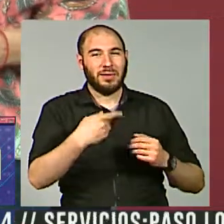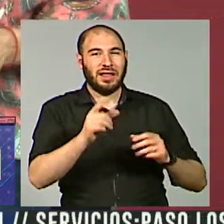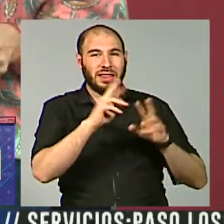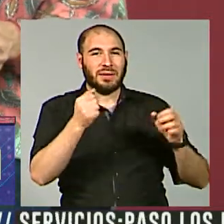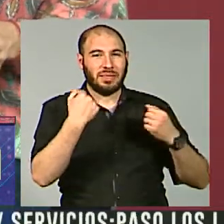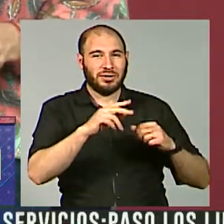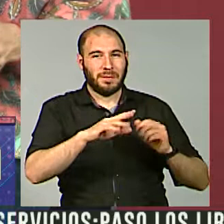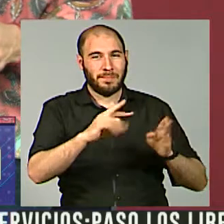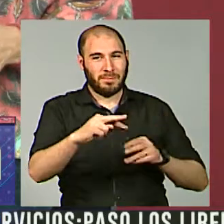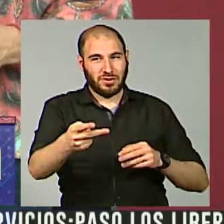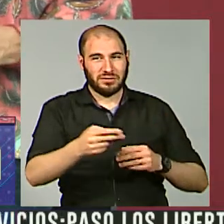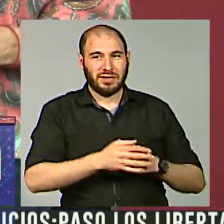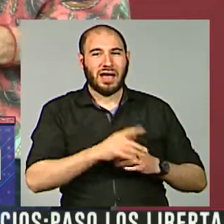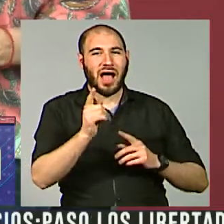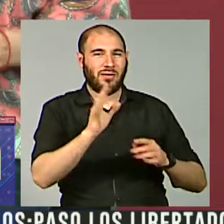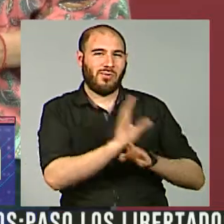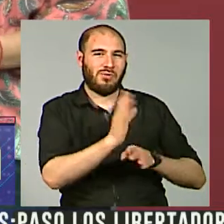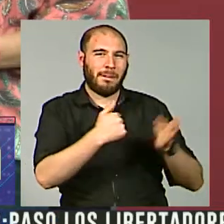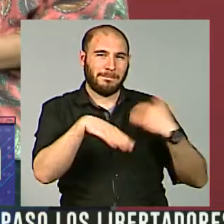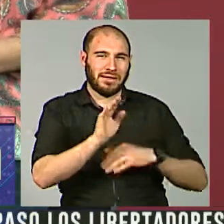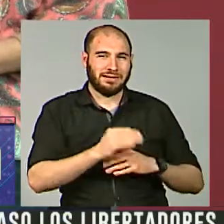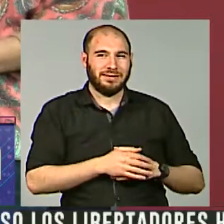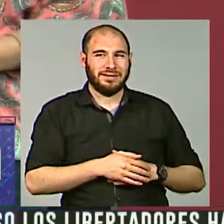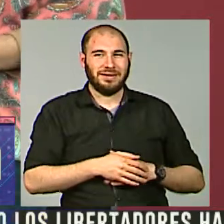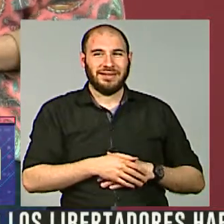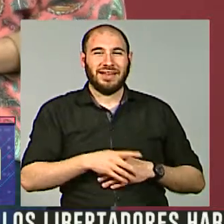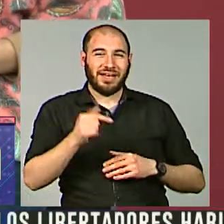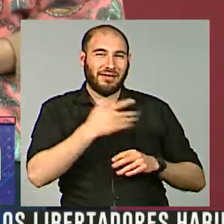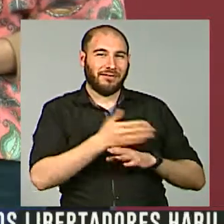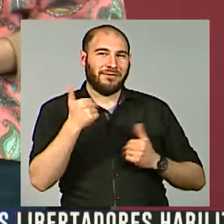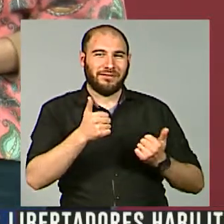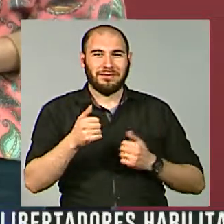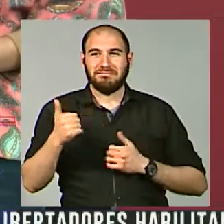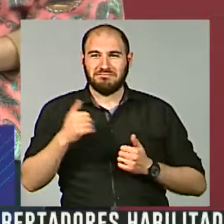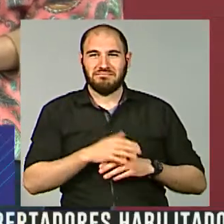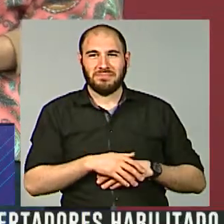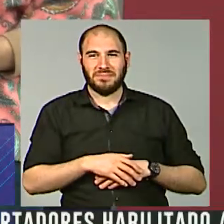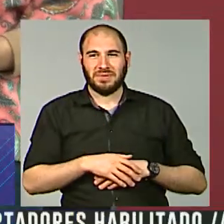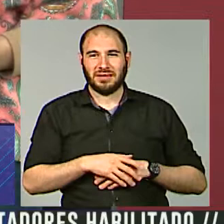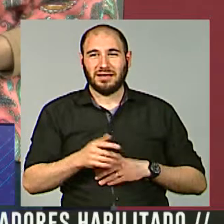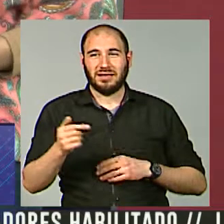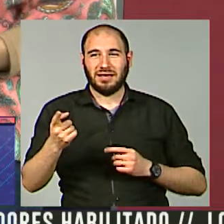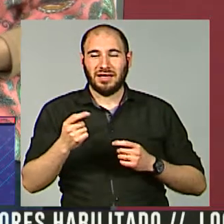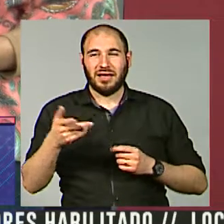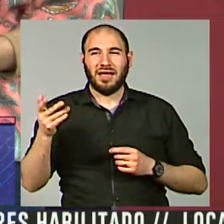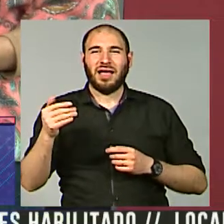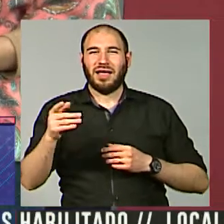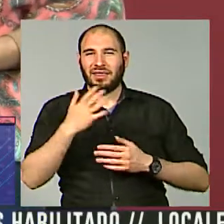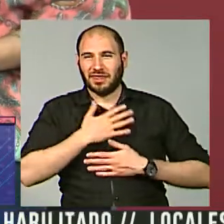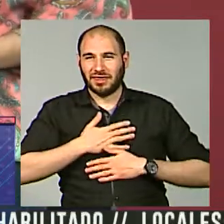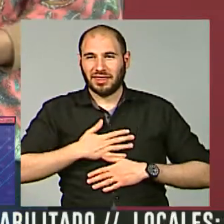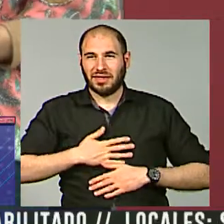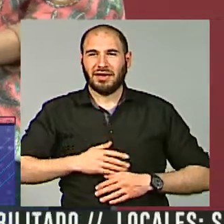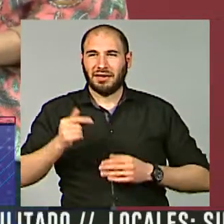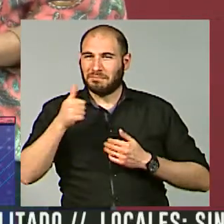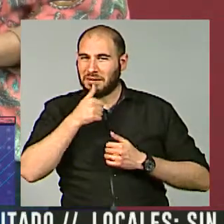deporte en el próximo bloque, alguna gastada más me va a llevar de arriba. No he reaccionado hasta ahora, vengo bien. Viene bien. Vengo invicto, sí. El tecito que le dimos de hierbas para calmarse le ha